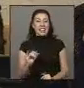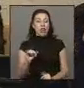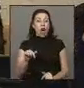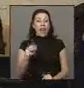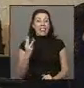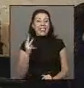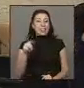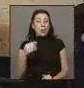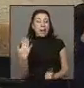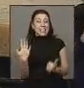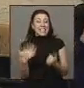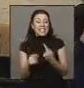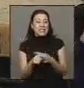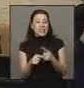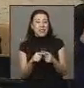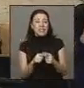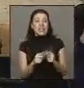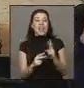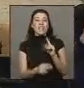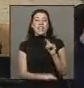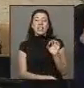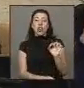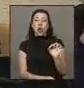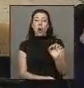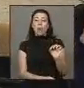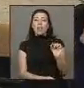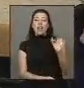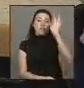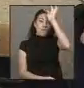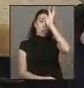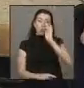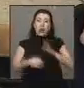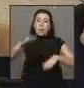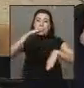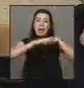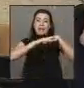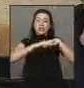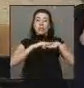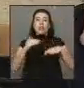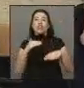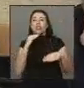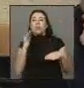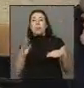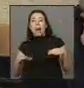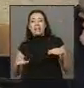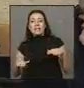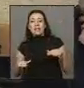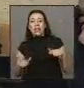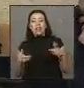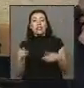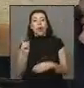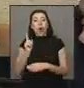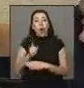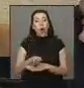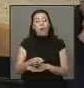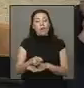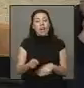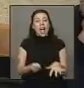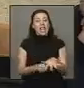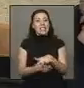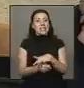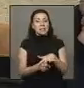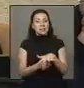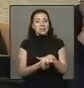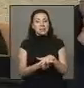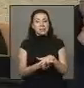de 3,6 veces entre el viático del más alto funcionario y del más bajo, lo que puede obligar a